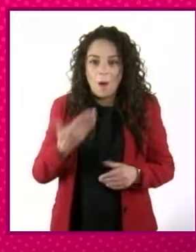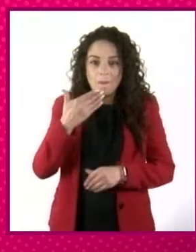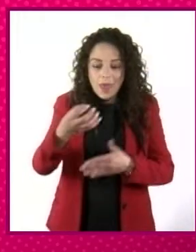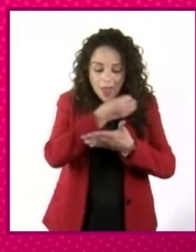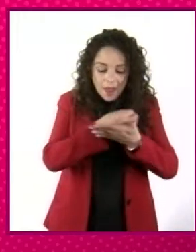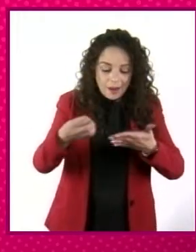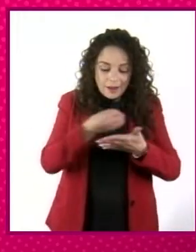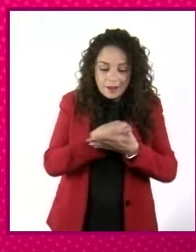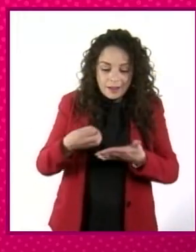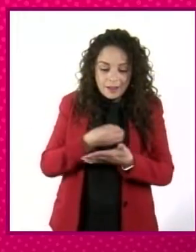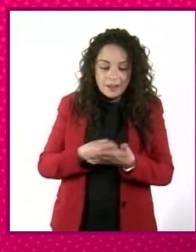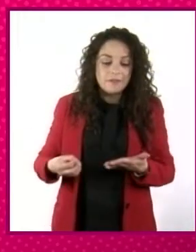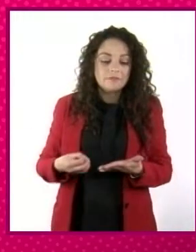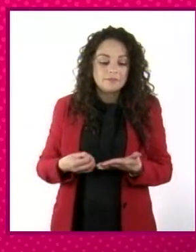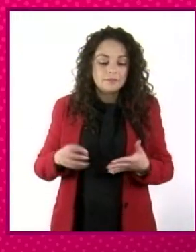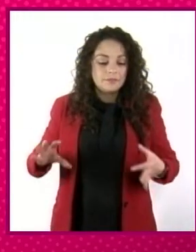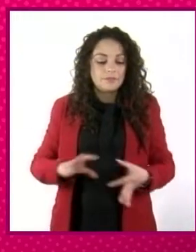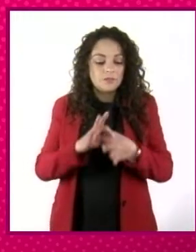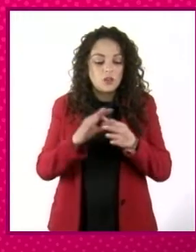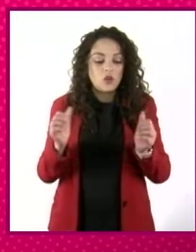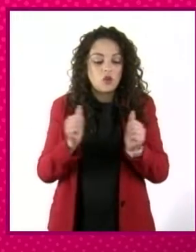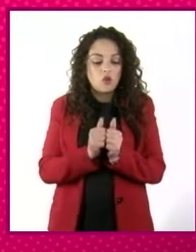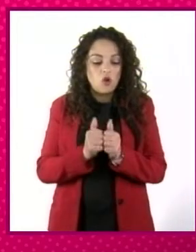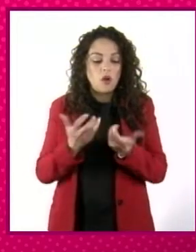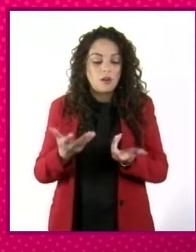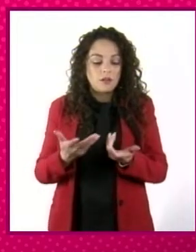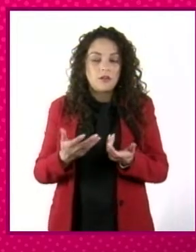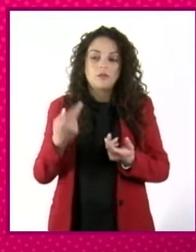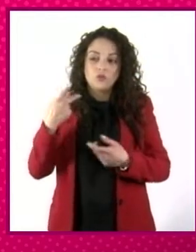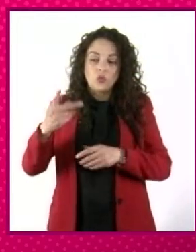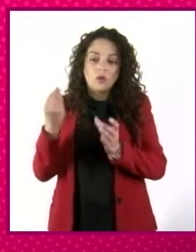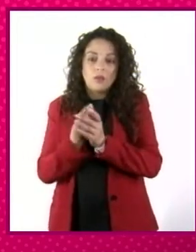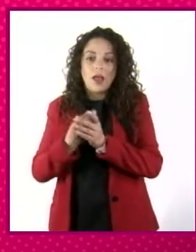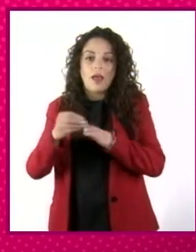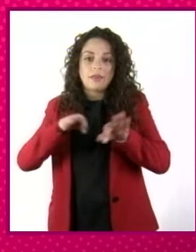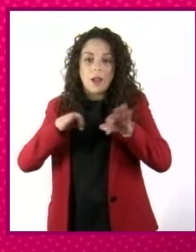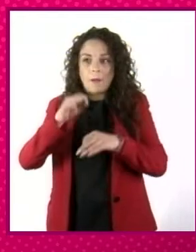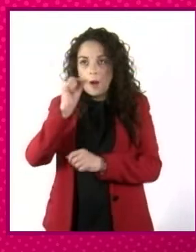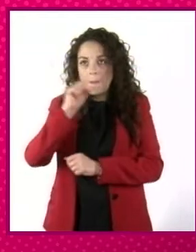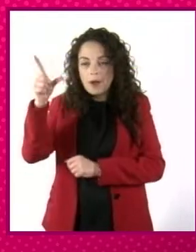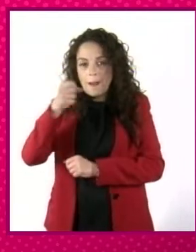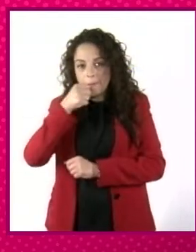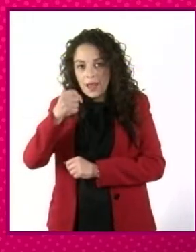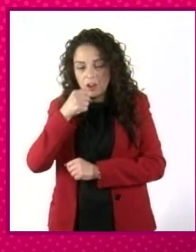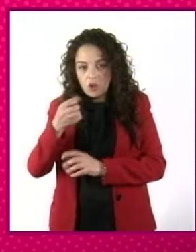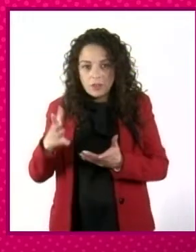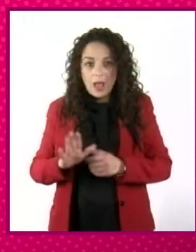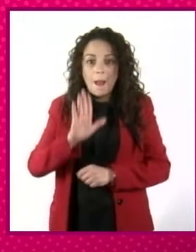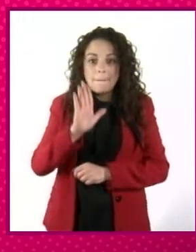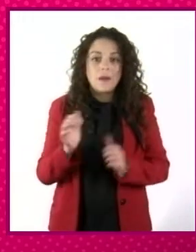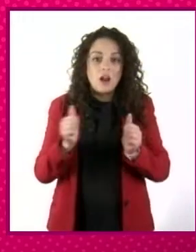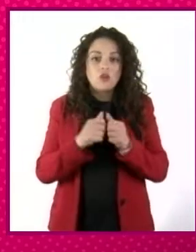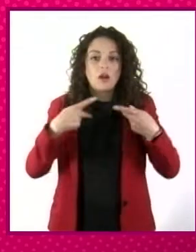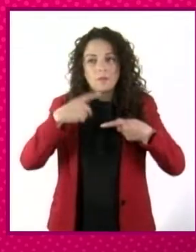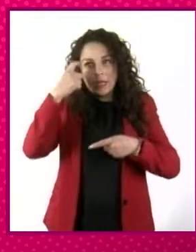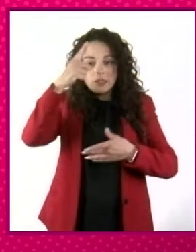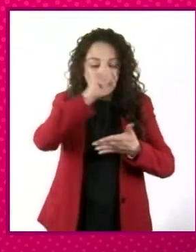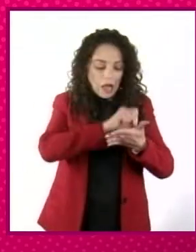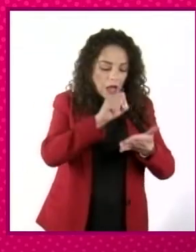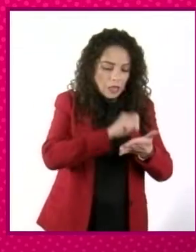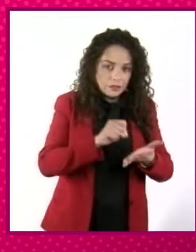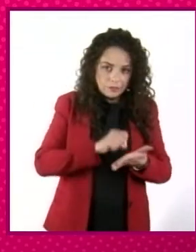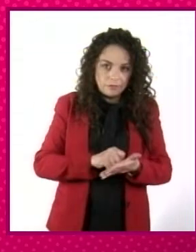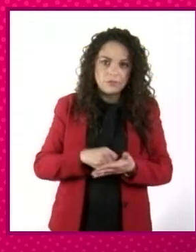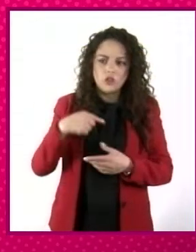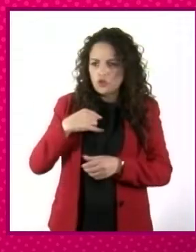eso con la parte de la profesión que toca al periodismo y que se asemeja sin duda con la de los escritores. Yo puedo investigar y saber